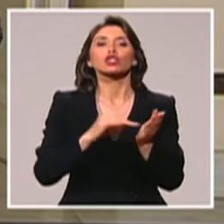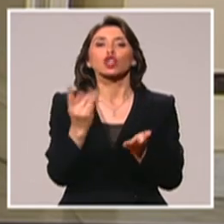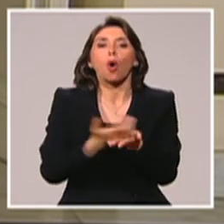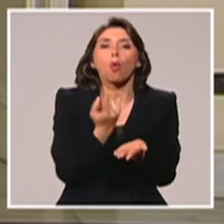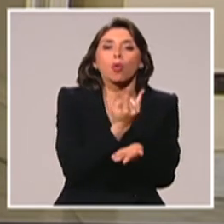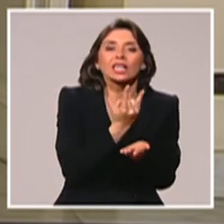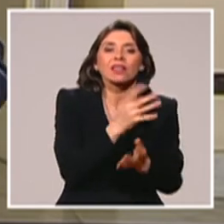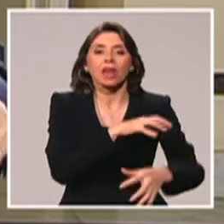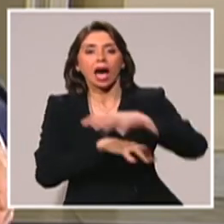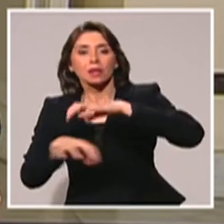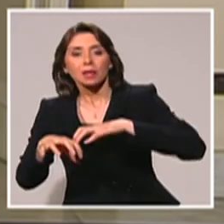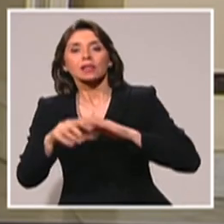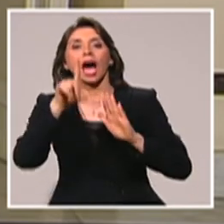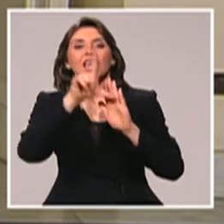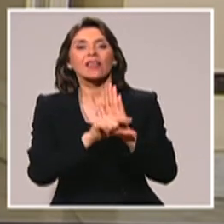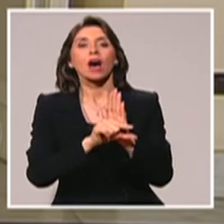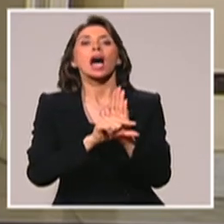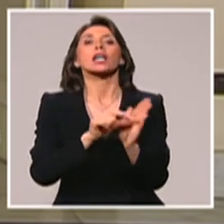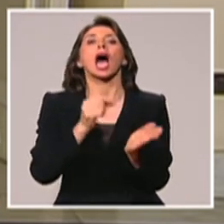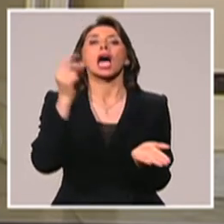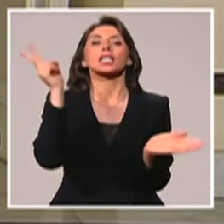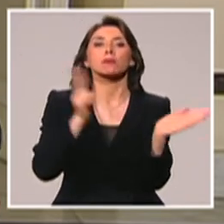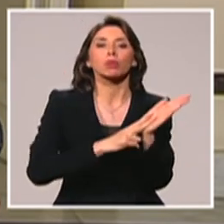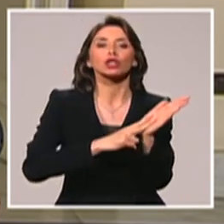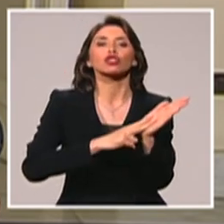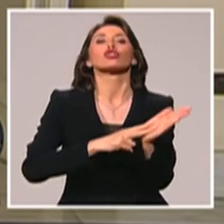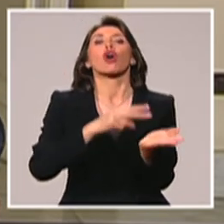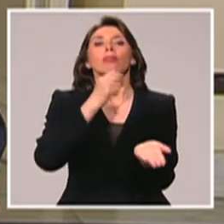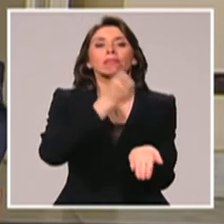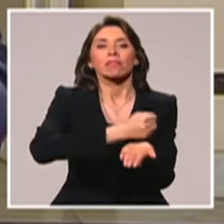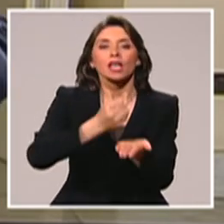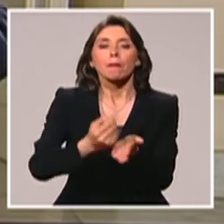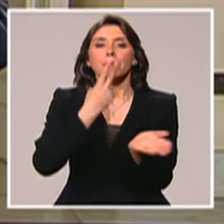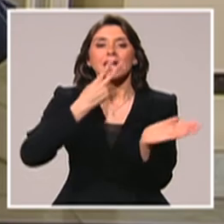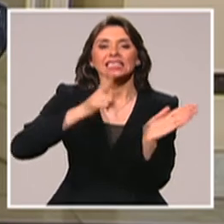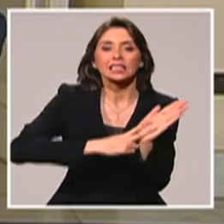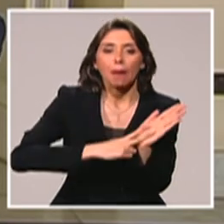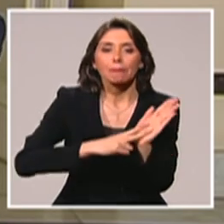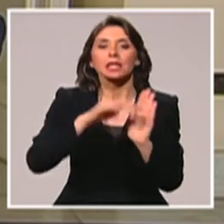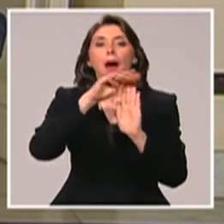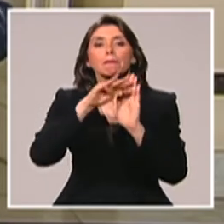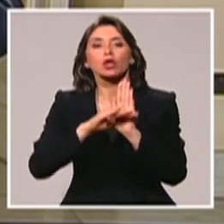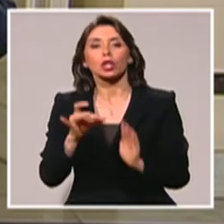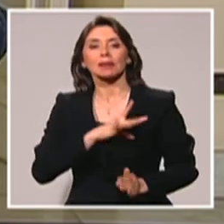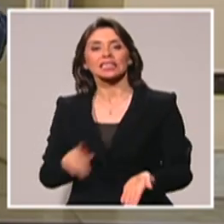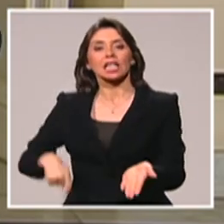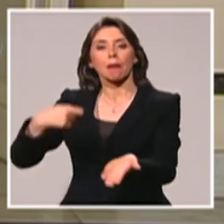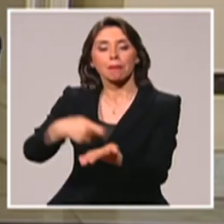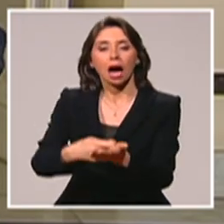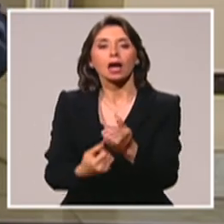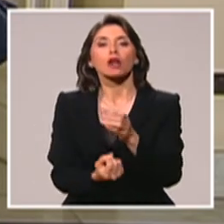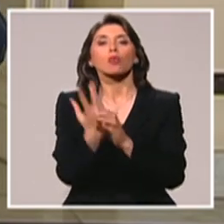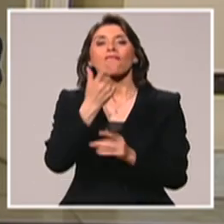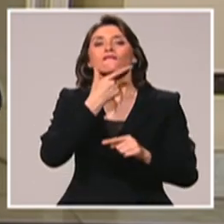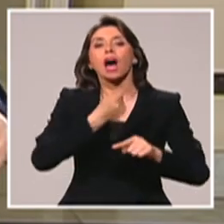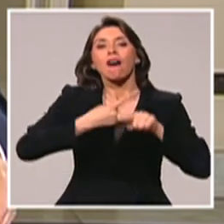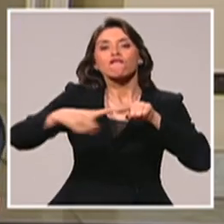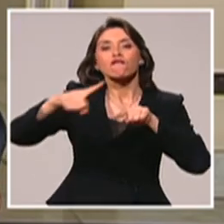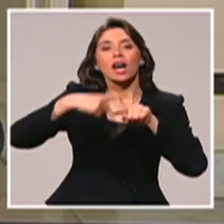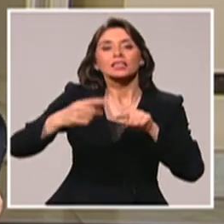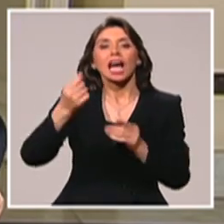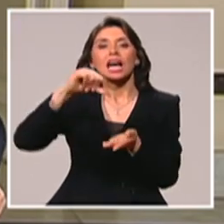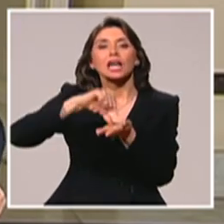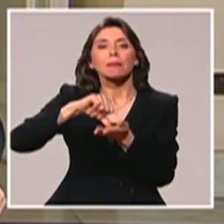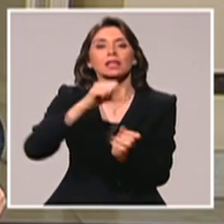rebaja del impuesto de timbre y estampillas el programa chilepaga y las nuevas facilidades para capital de trabajo y de inversión